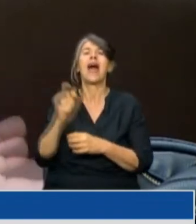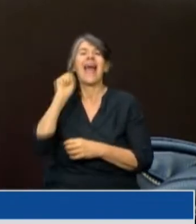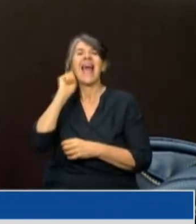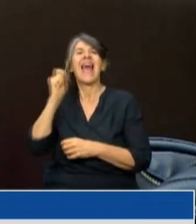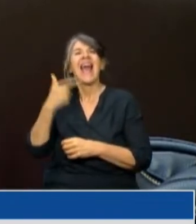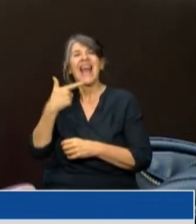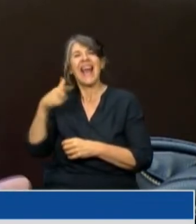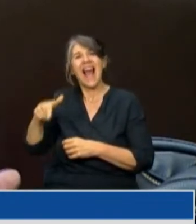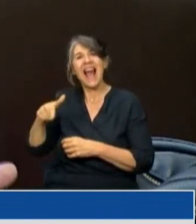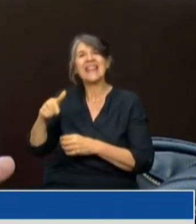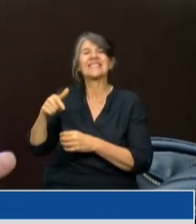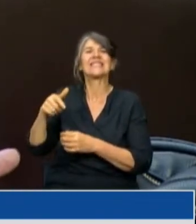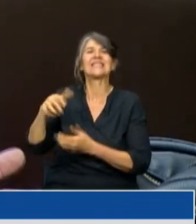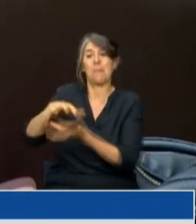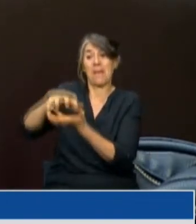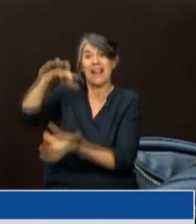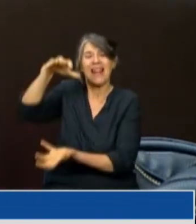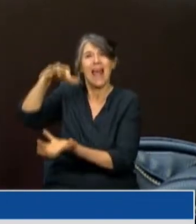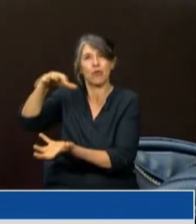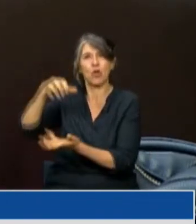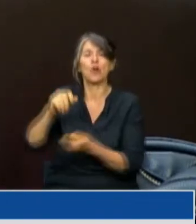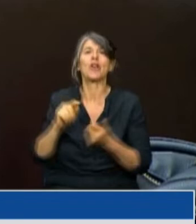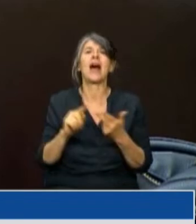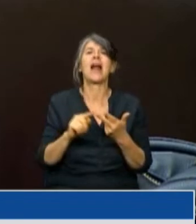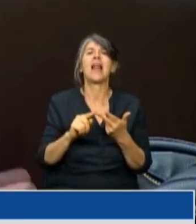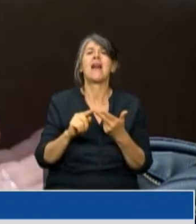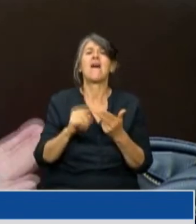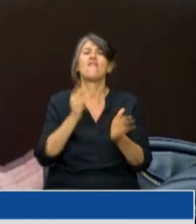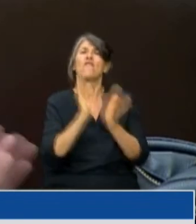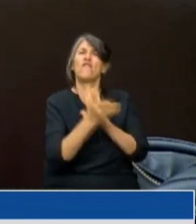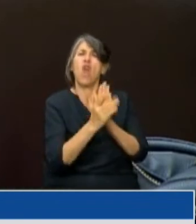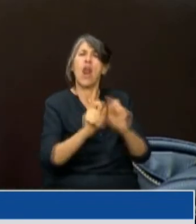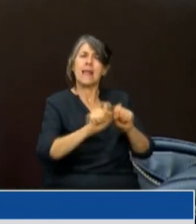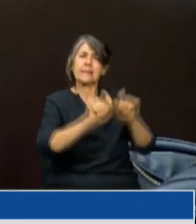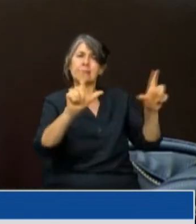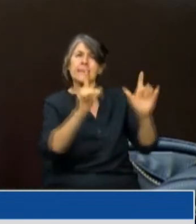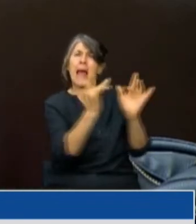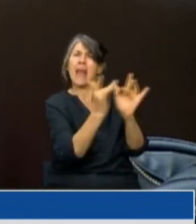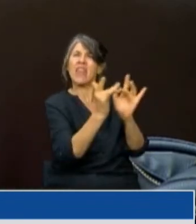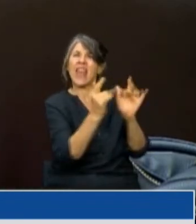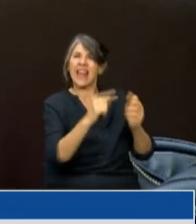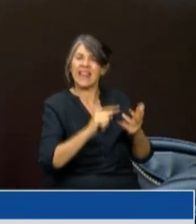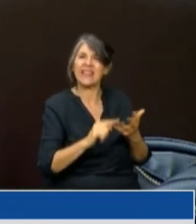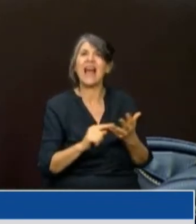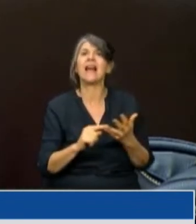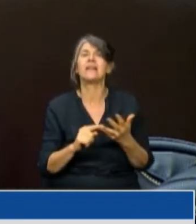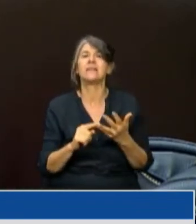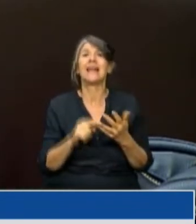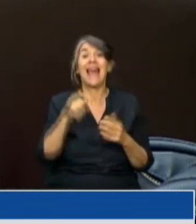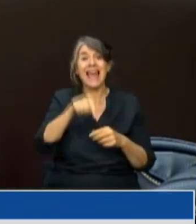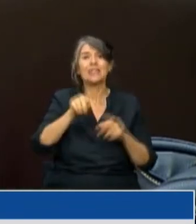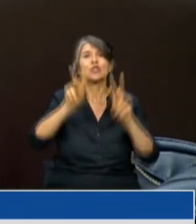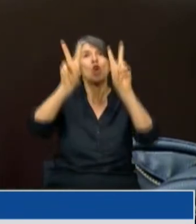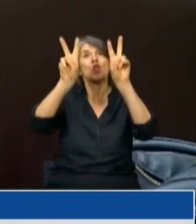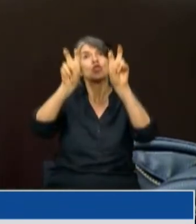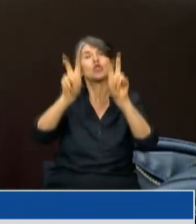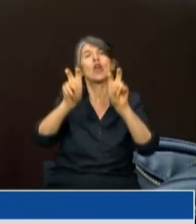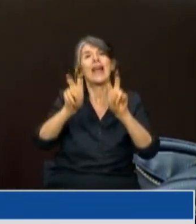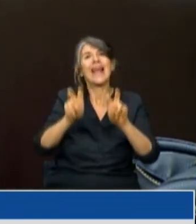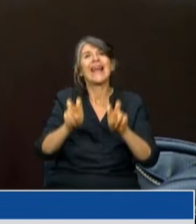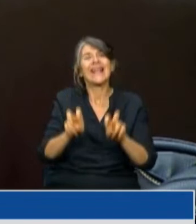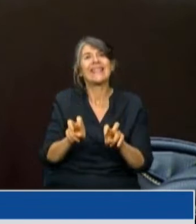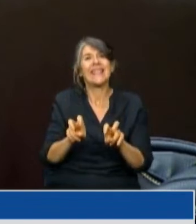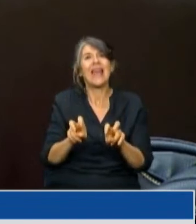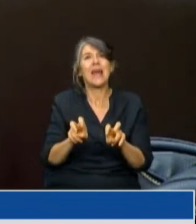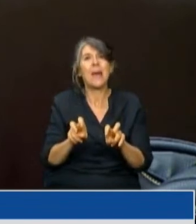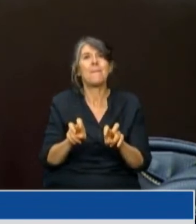sea, transición energética, violencia digital. Entonces, son temas que atañen a lo